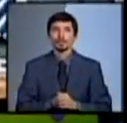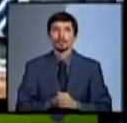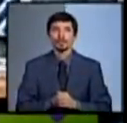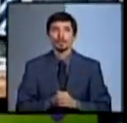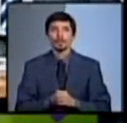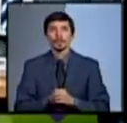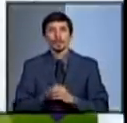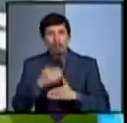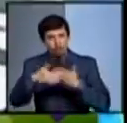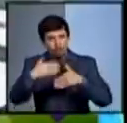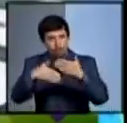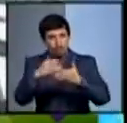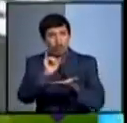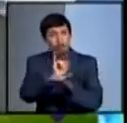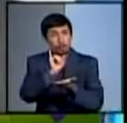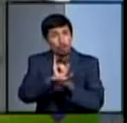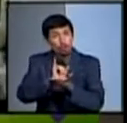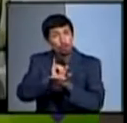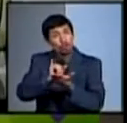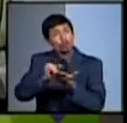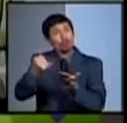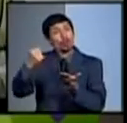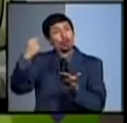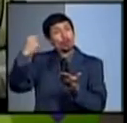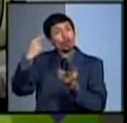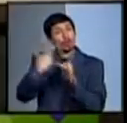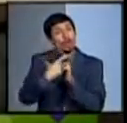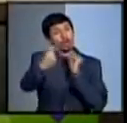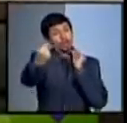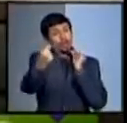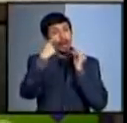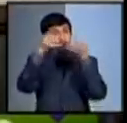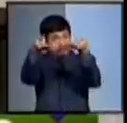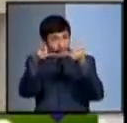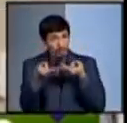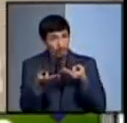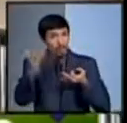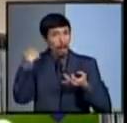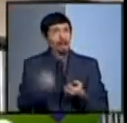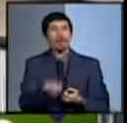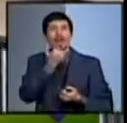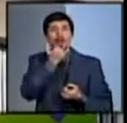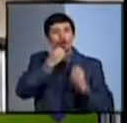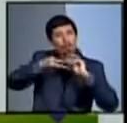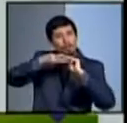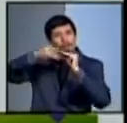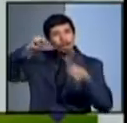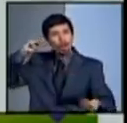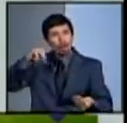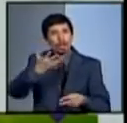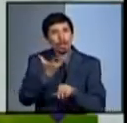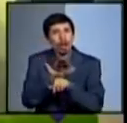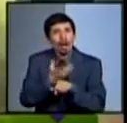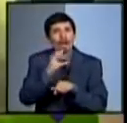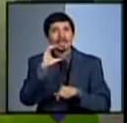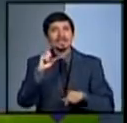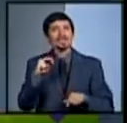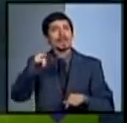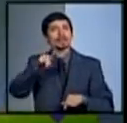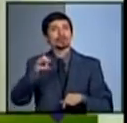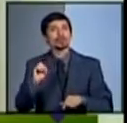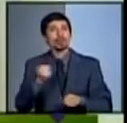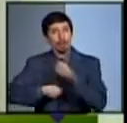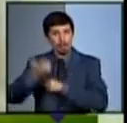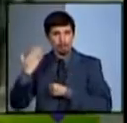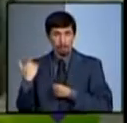Los procedimientos del Instituto Nacional de Estadísticas estuvieron cuestionados tras develarse los errores metodológicos y de alcance en el censo del año